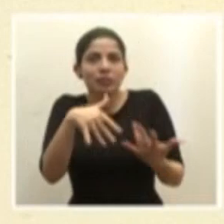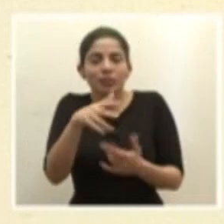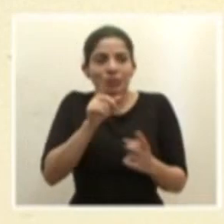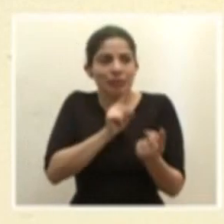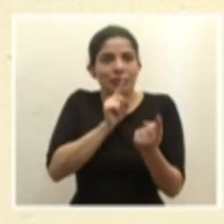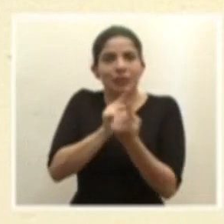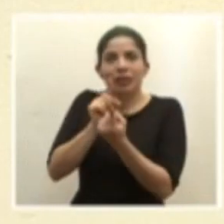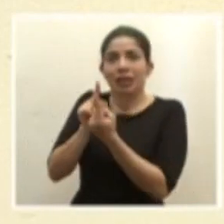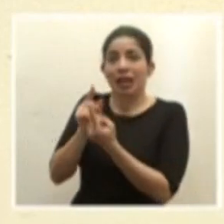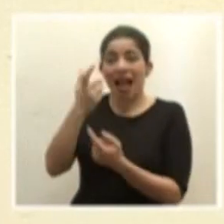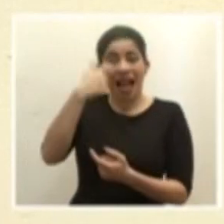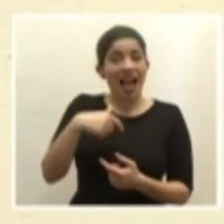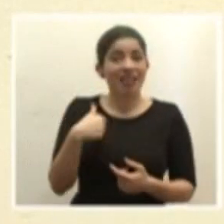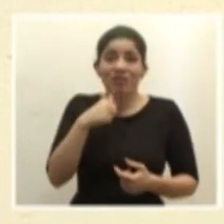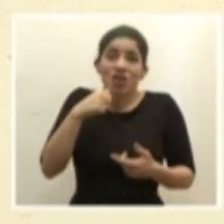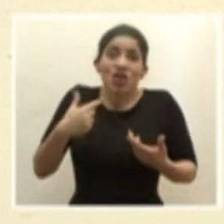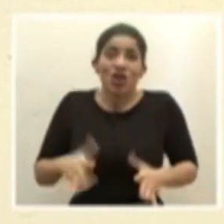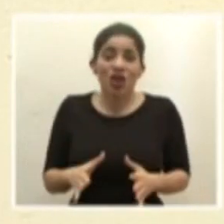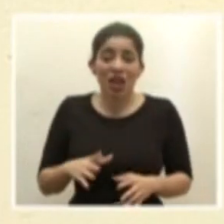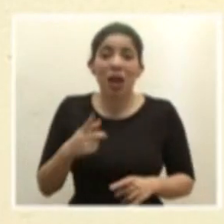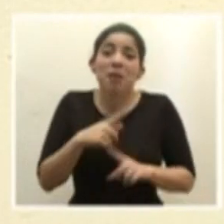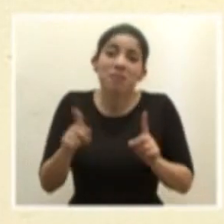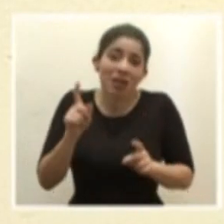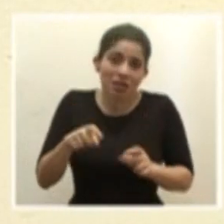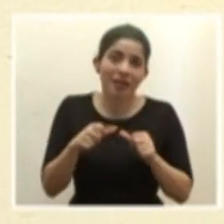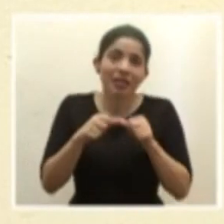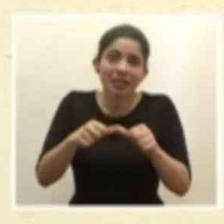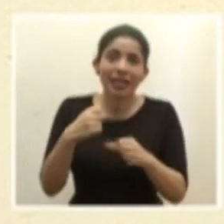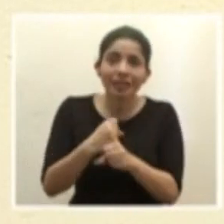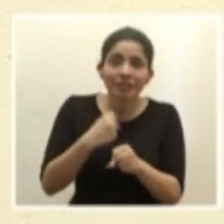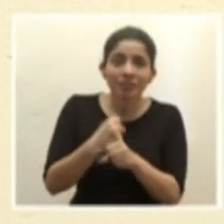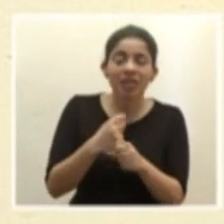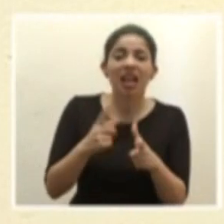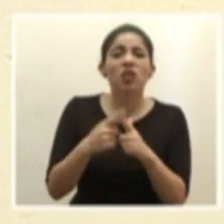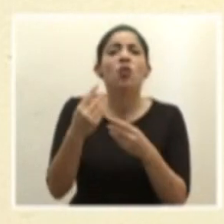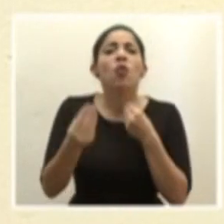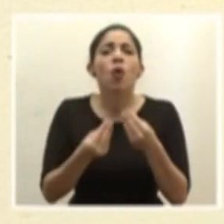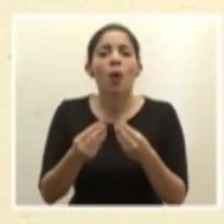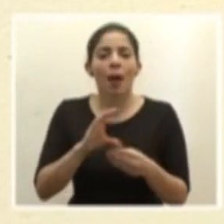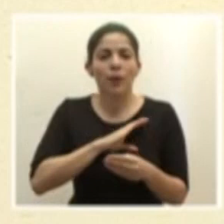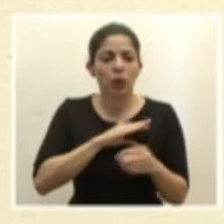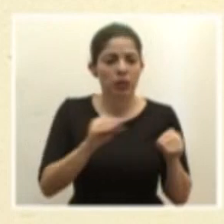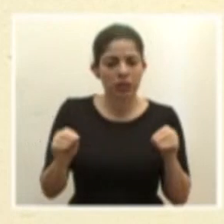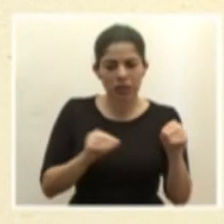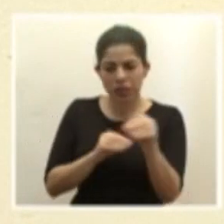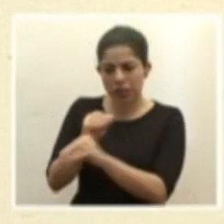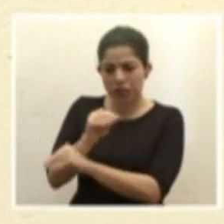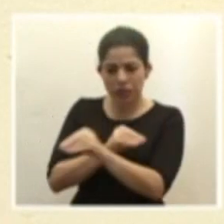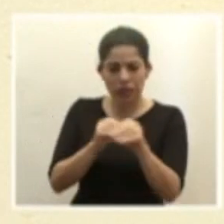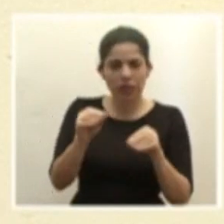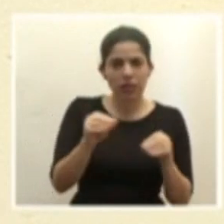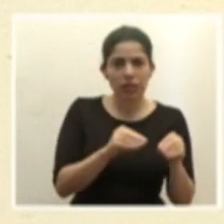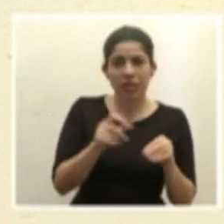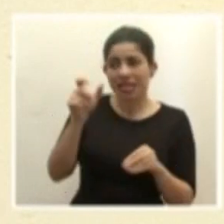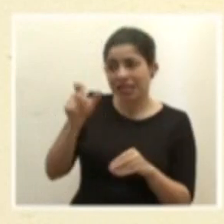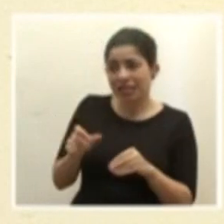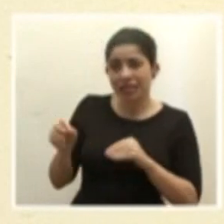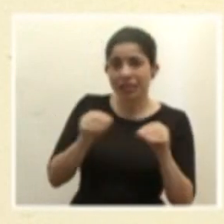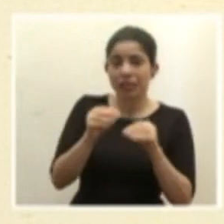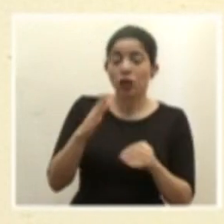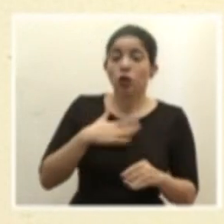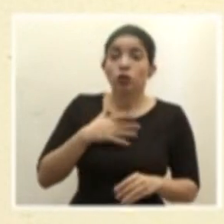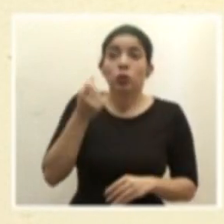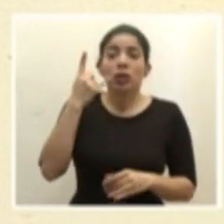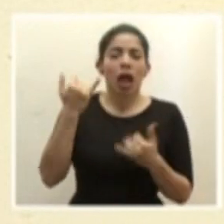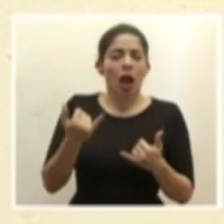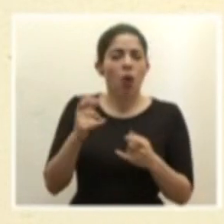algo que, aunque no quisiéramos, se va a continuar dando, pero lo que hacemos es redistribuir y acomodar el recurso. Hasta donde tengo entendido,